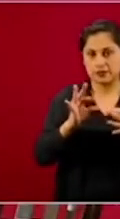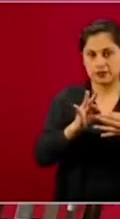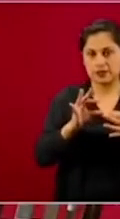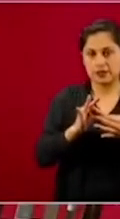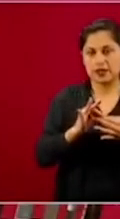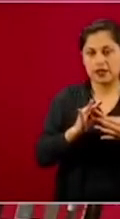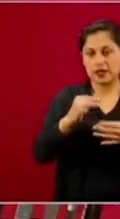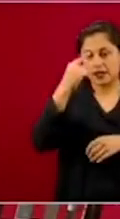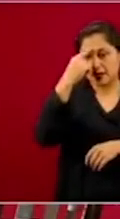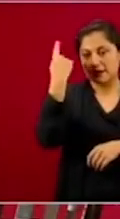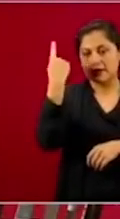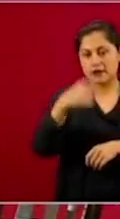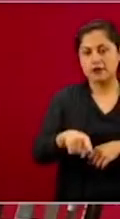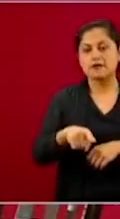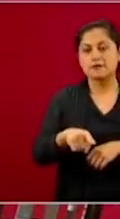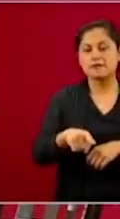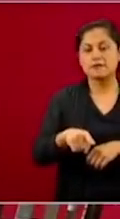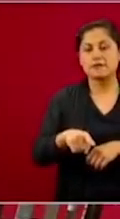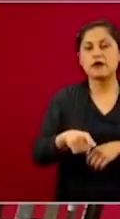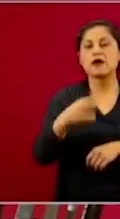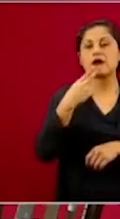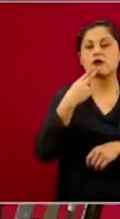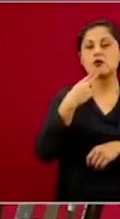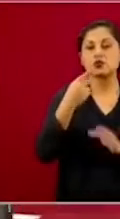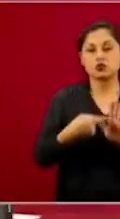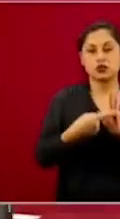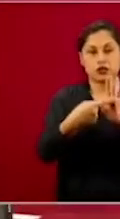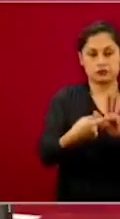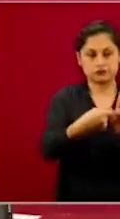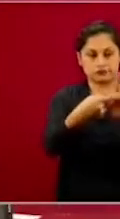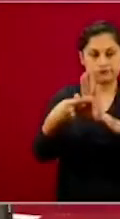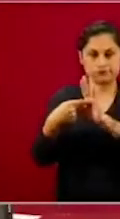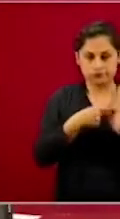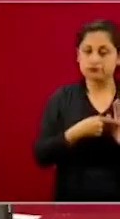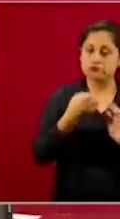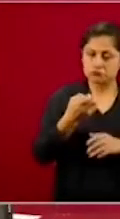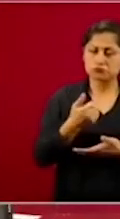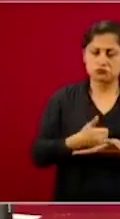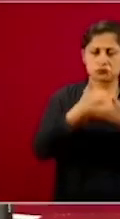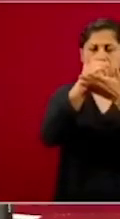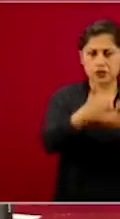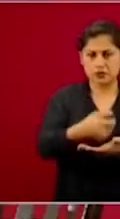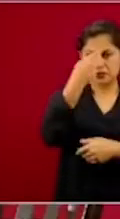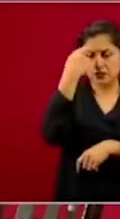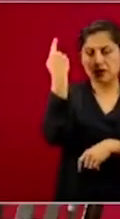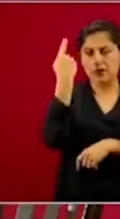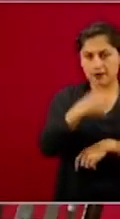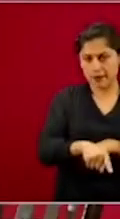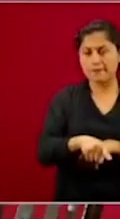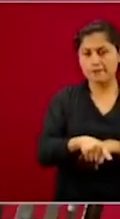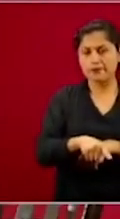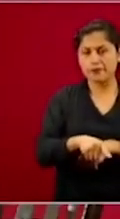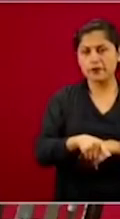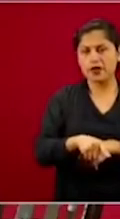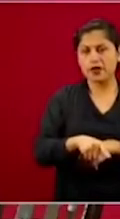ir posicionando el uso de este dispositivo como un elemento auxiliar de la prevención, particularmente